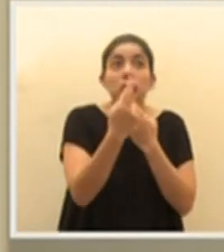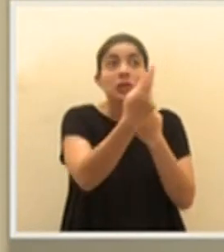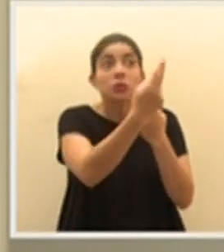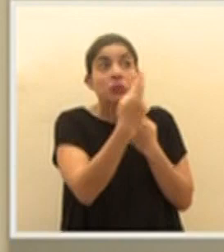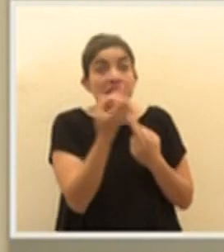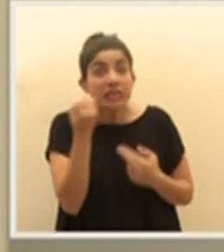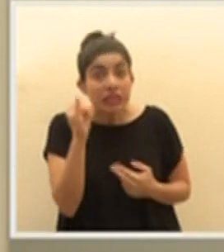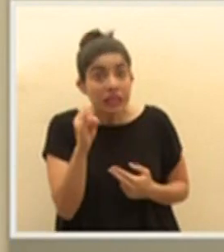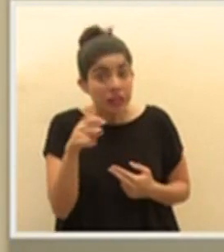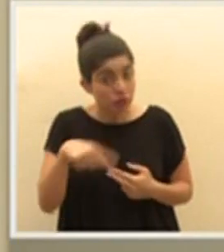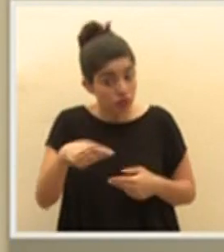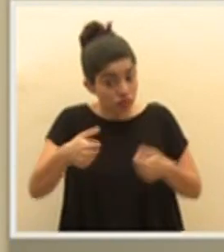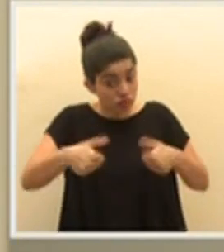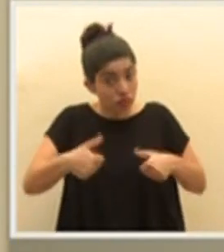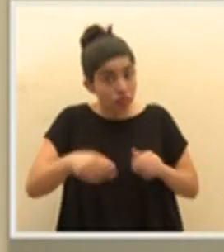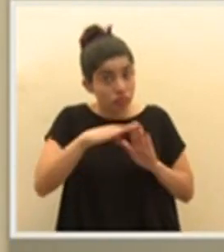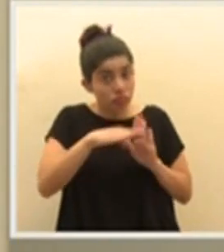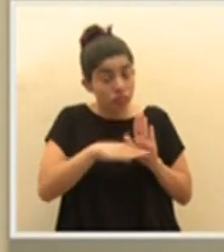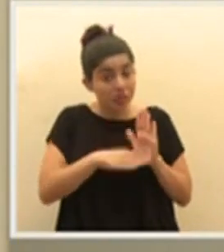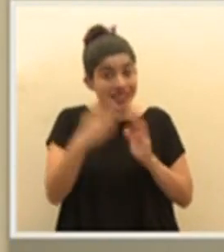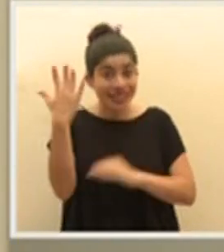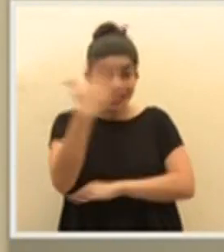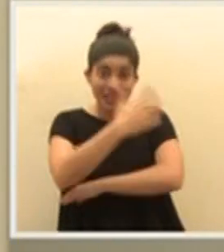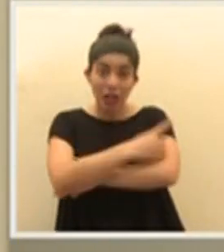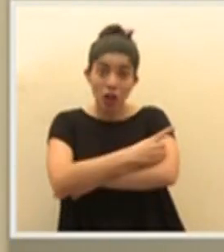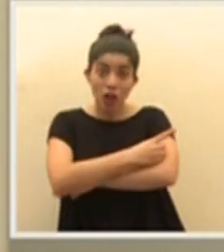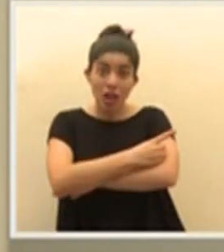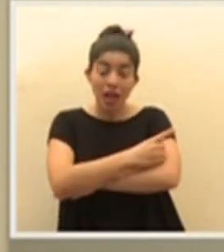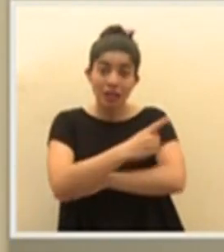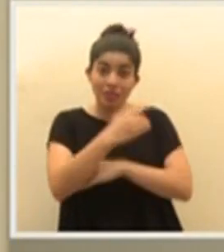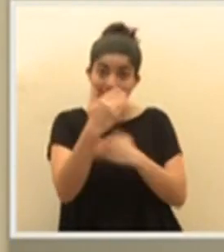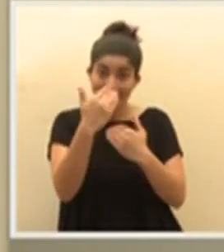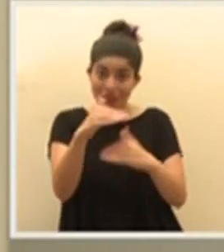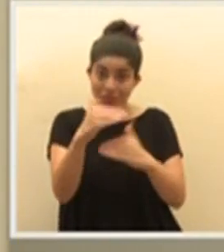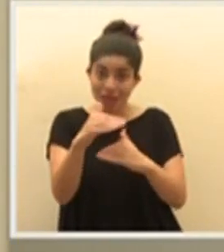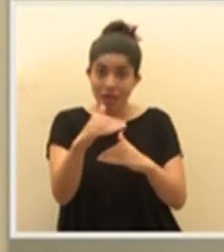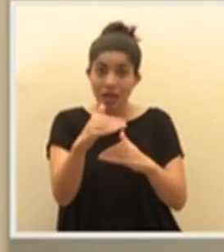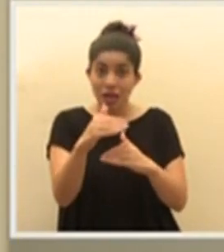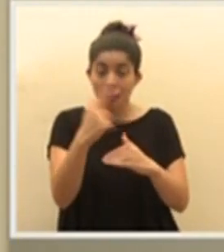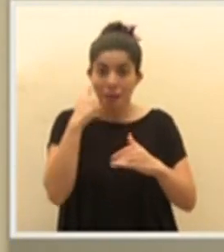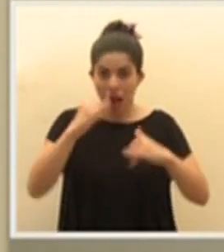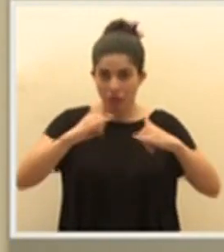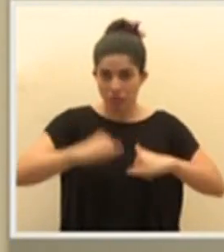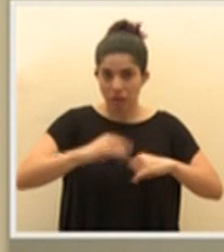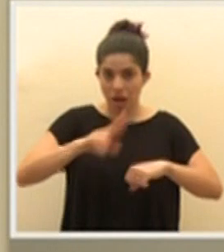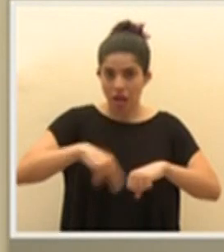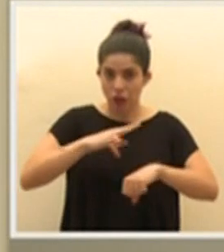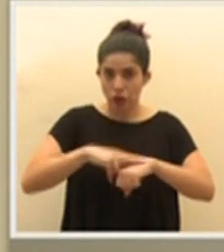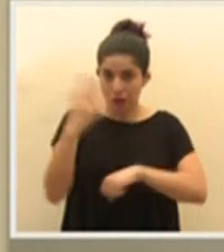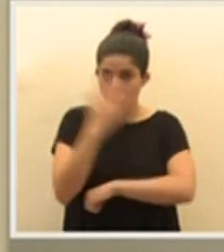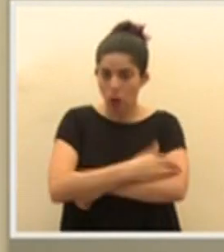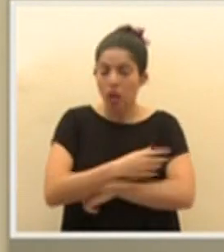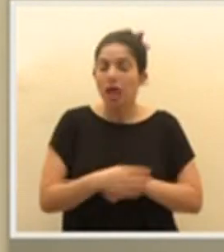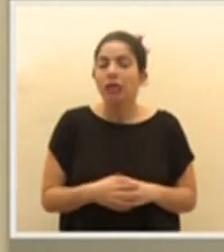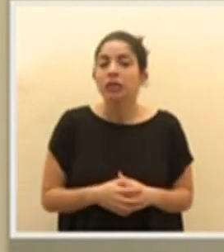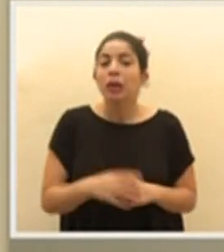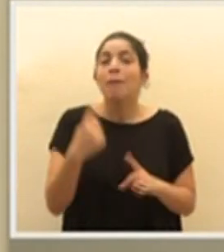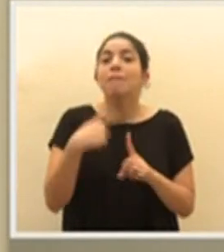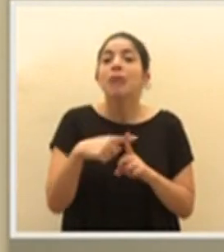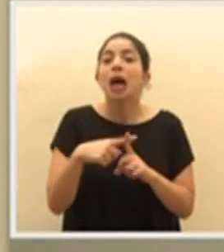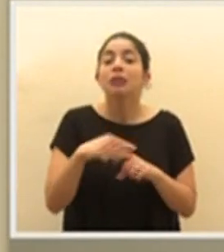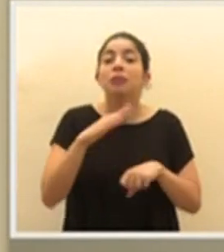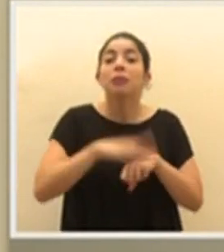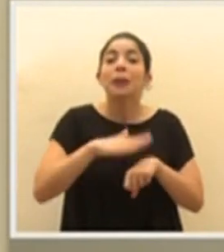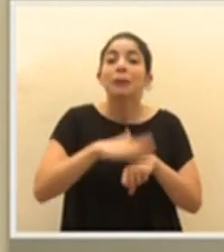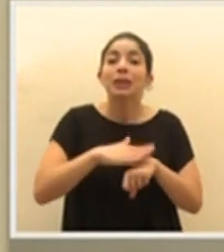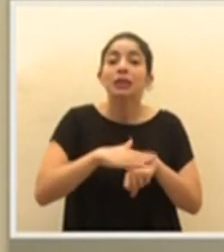estos acuerdos de 5 días como limitación en permanencia nacional y el